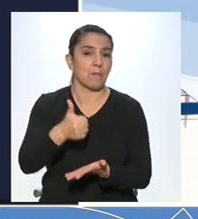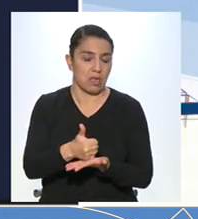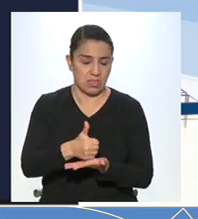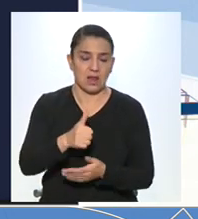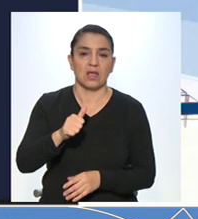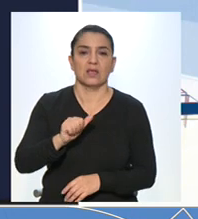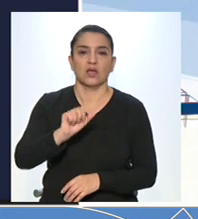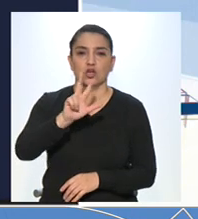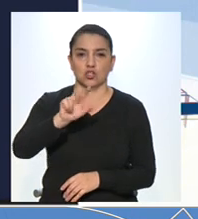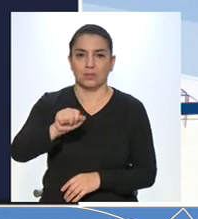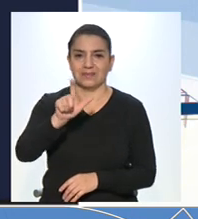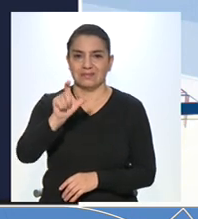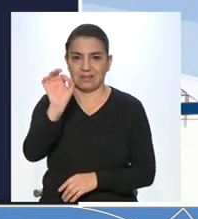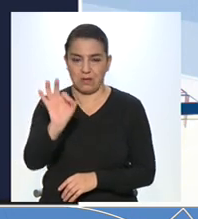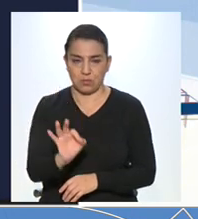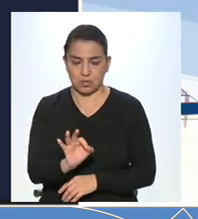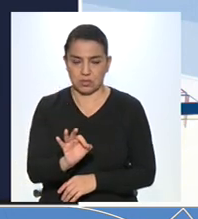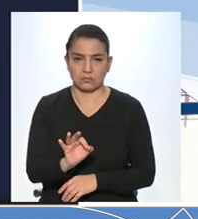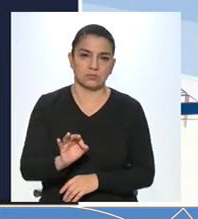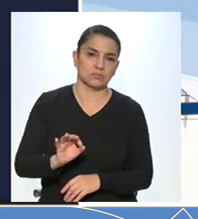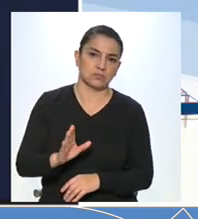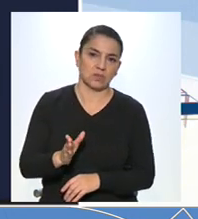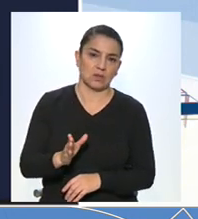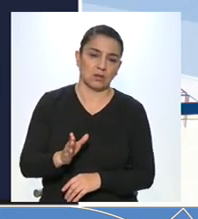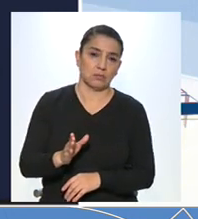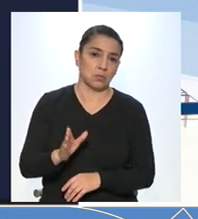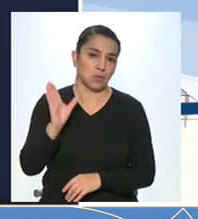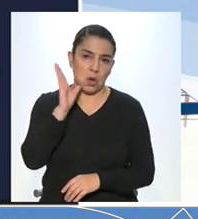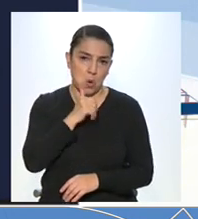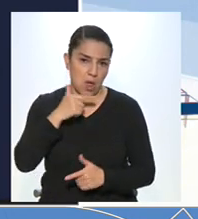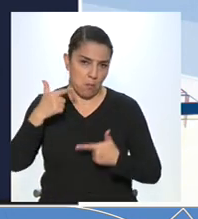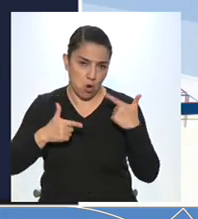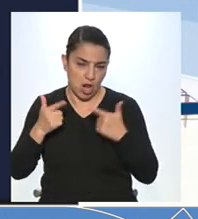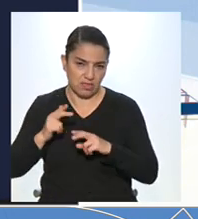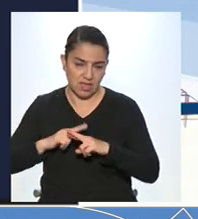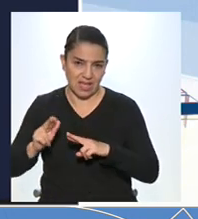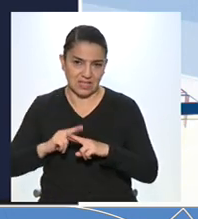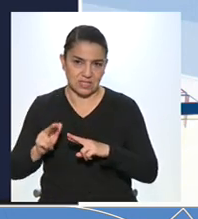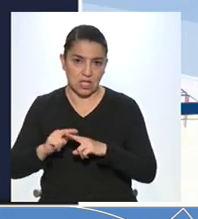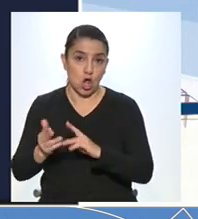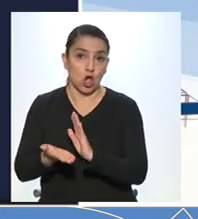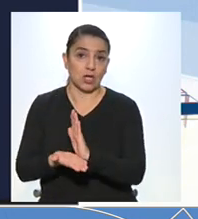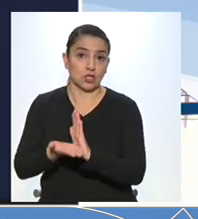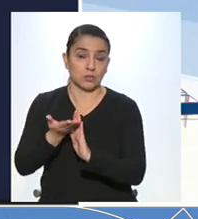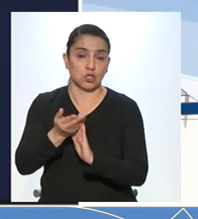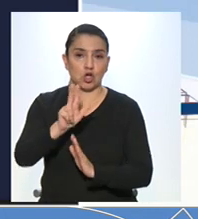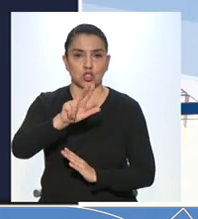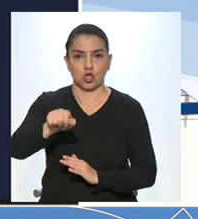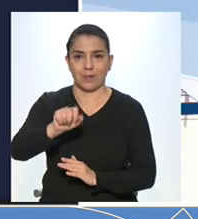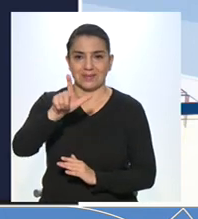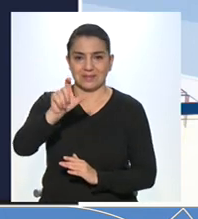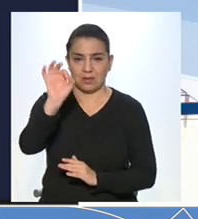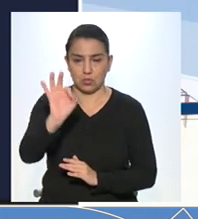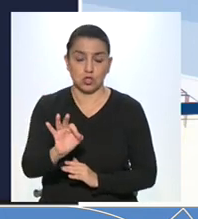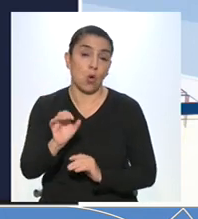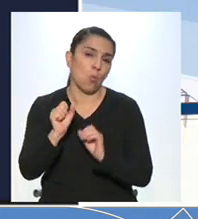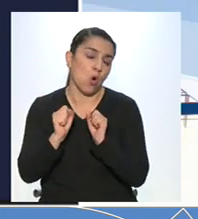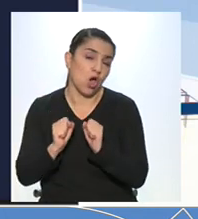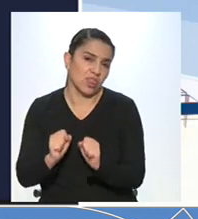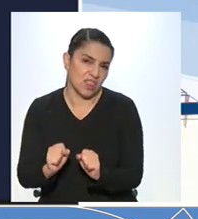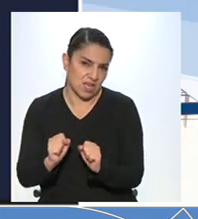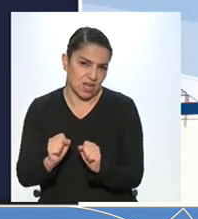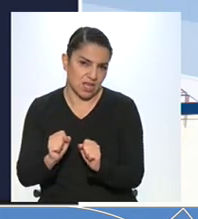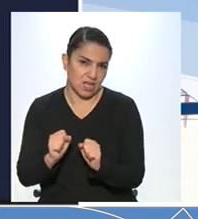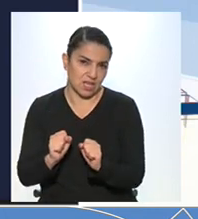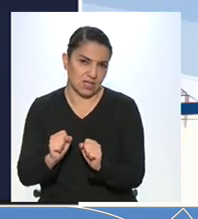y lo que vemos es que, de no ser por las políticas aplicadas, el crecimiento, en lugar de ser 8,7%, podría haber sido